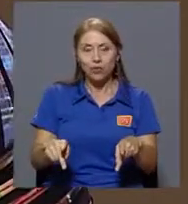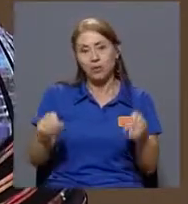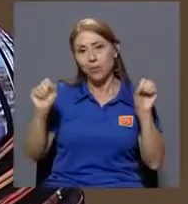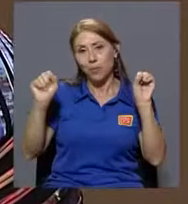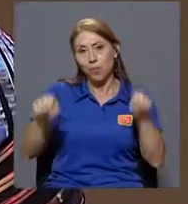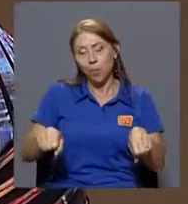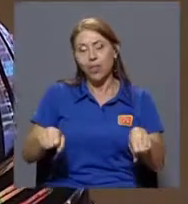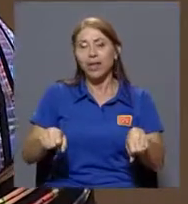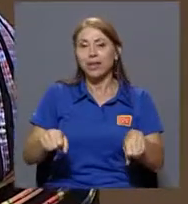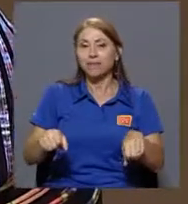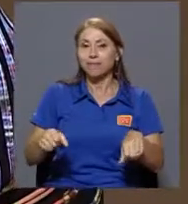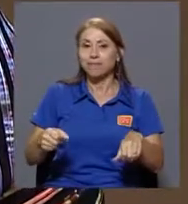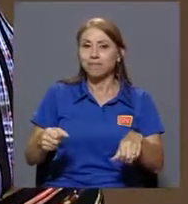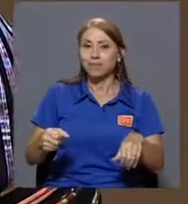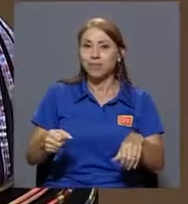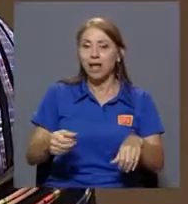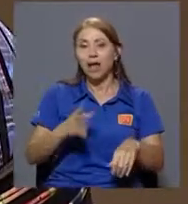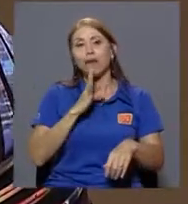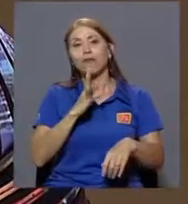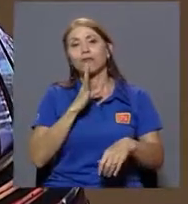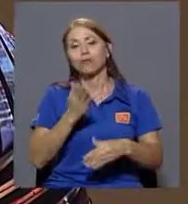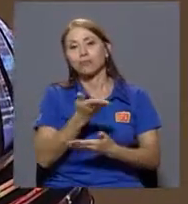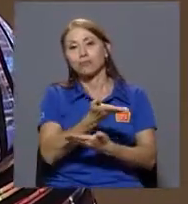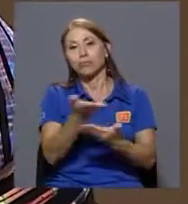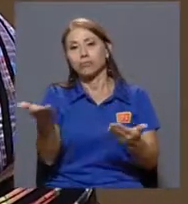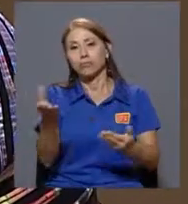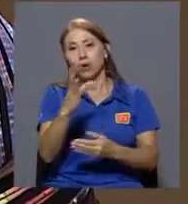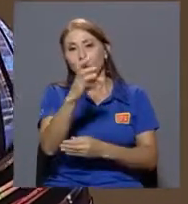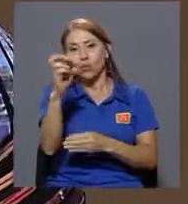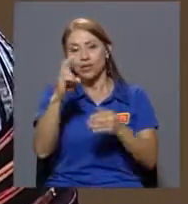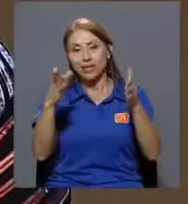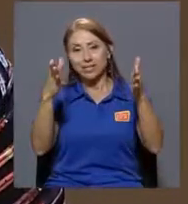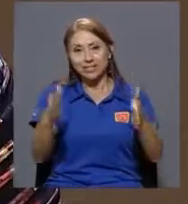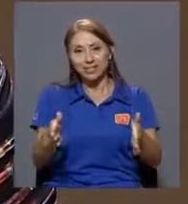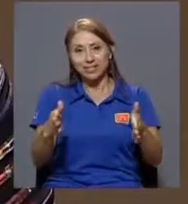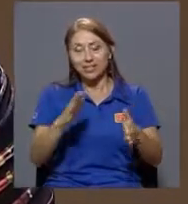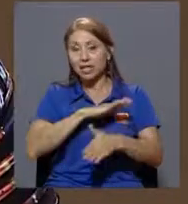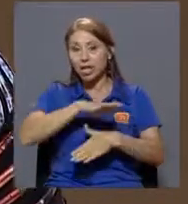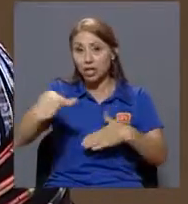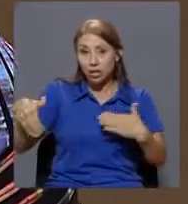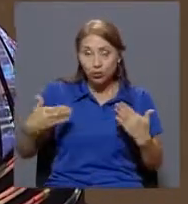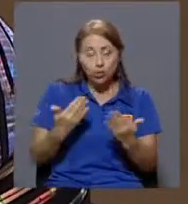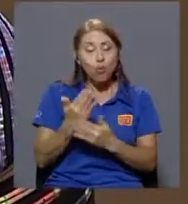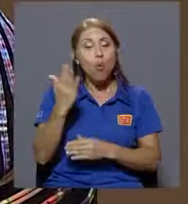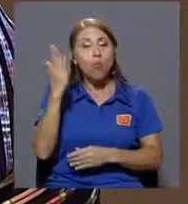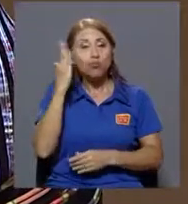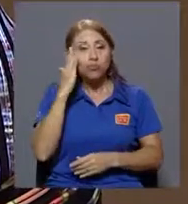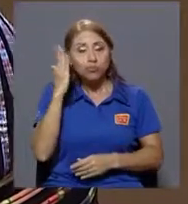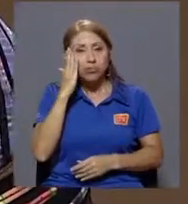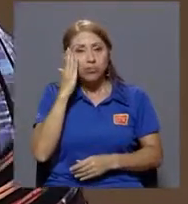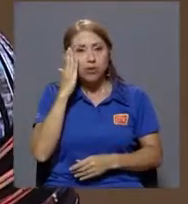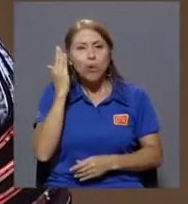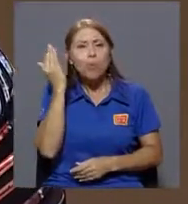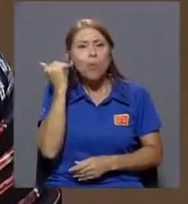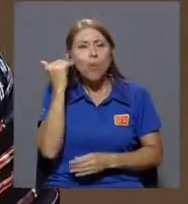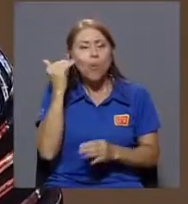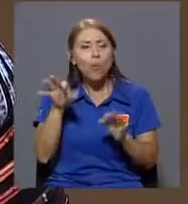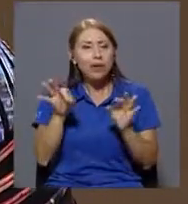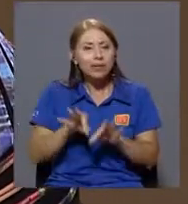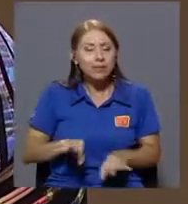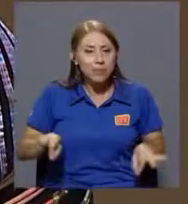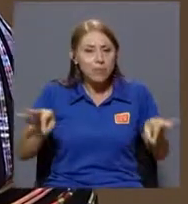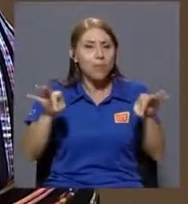poder dirigirnos a los costarricenses y ponernos todos al día de por qué es